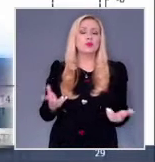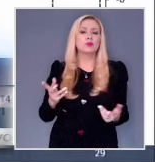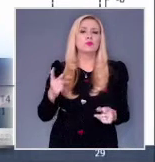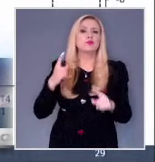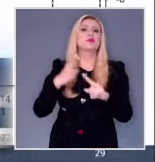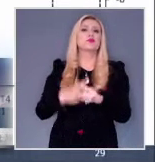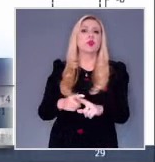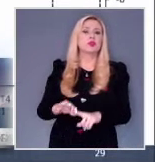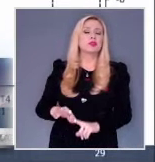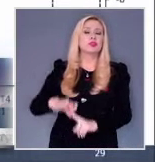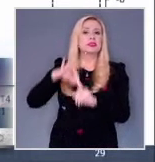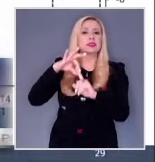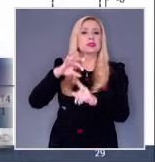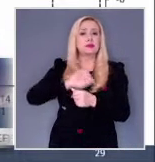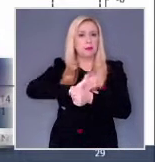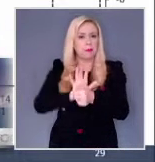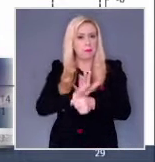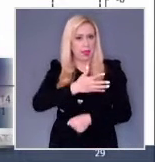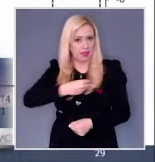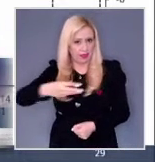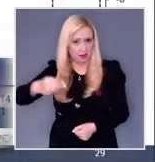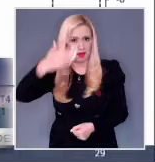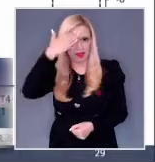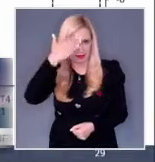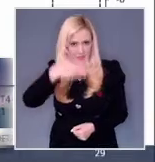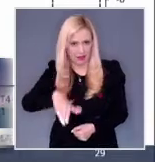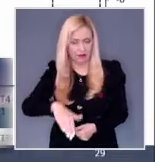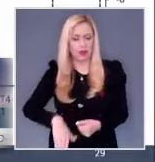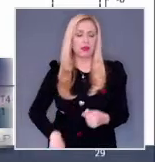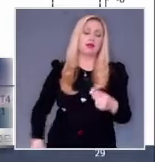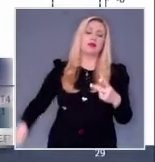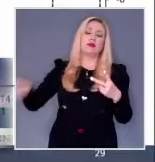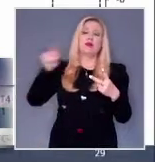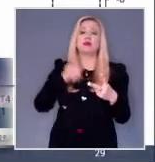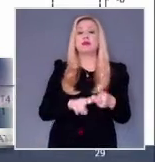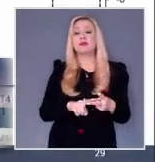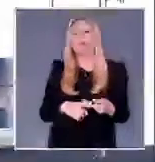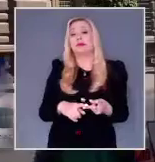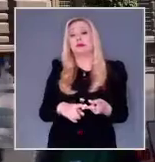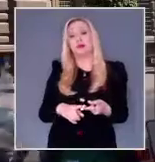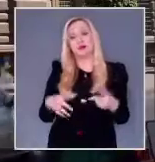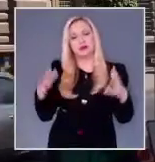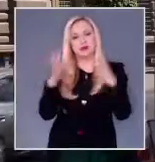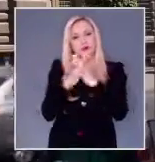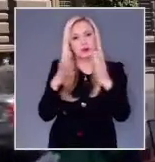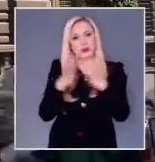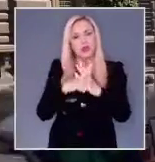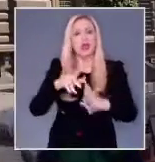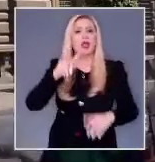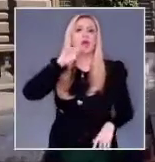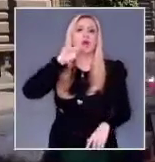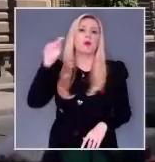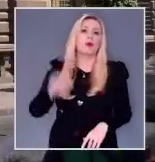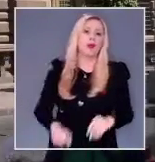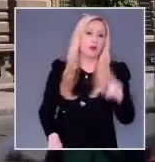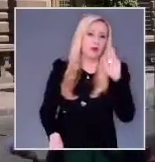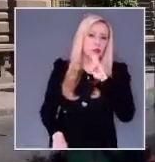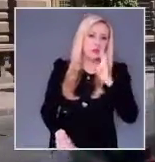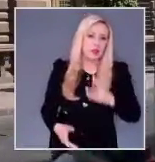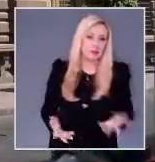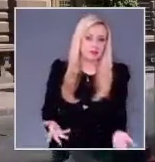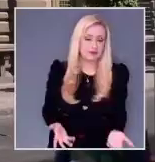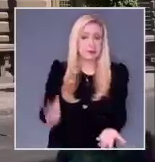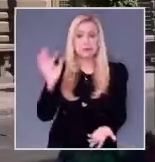pandemia a nivel global a las cuales se le han sumado las ocasionadas por el conflicto en europa del este advirtió que de ser necesario